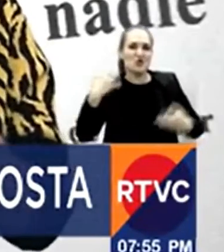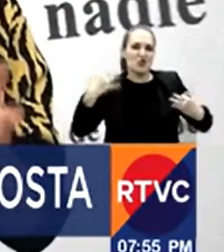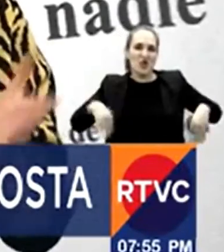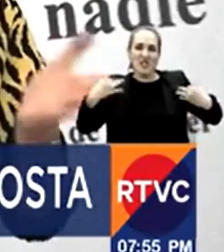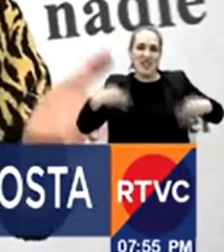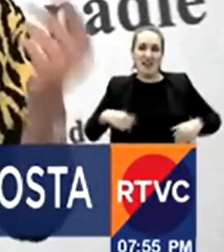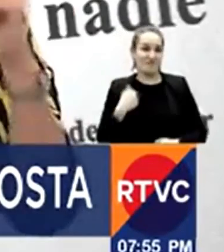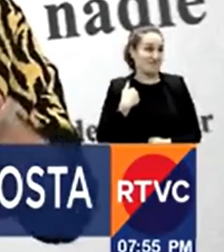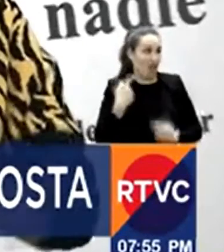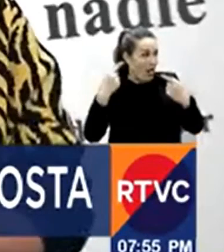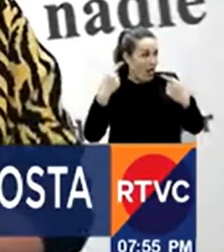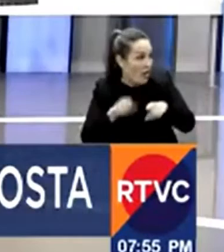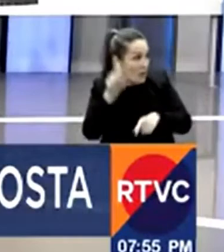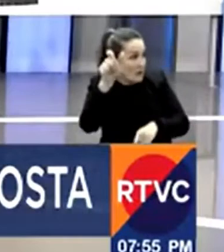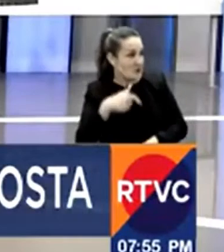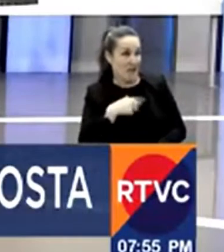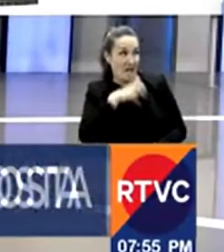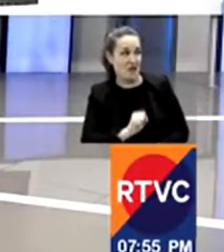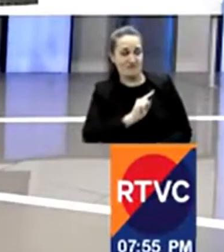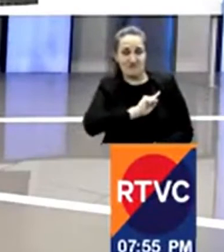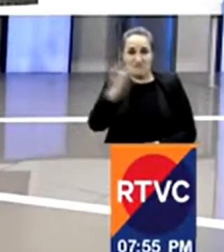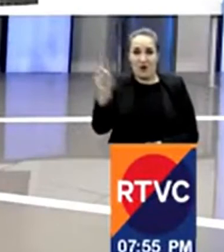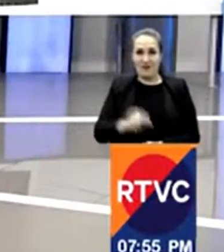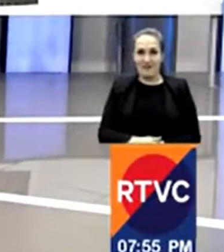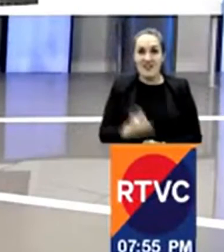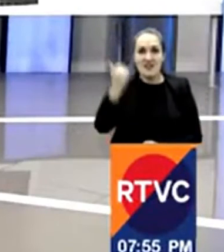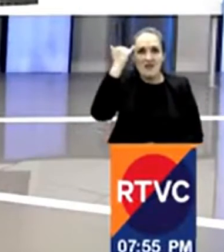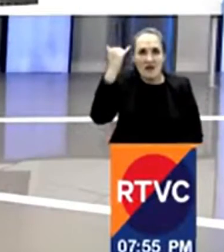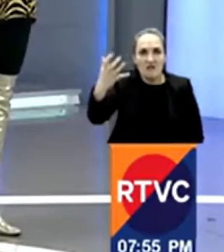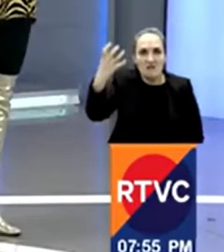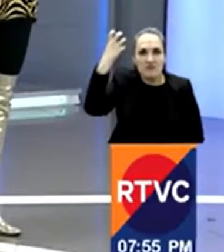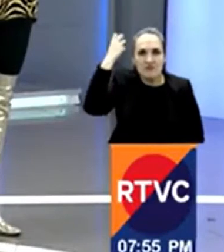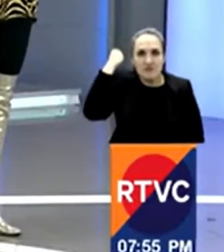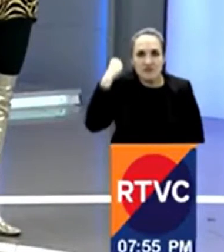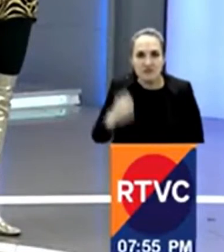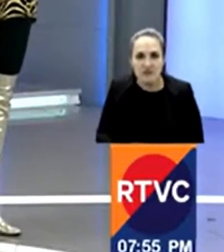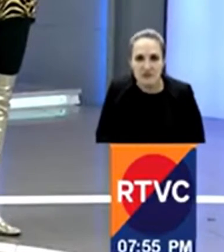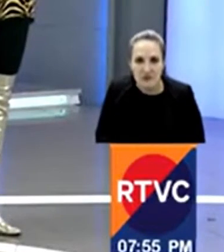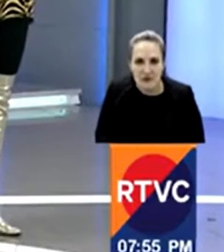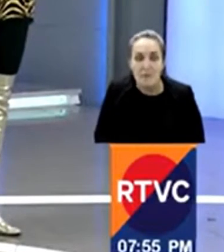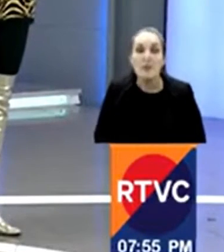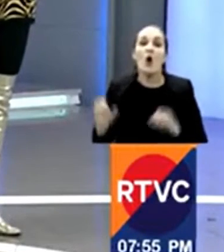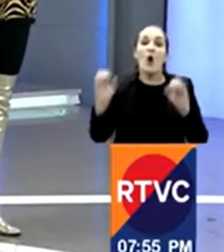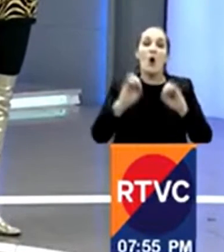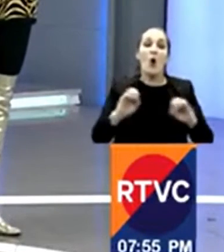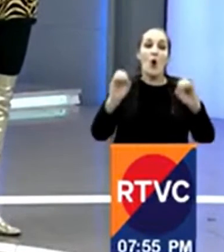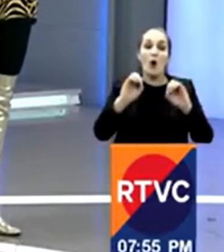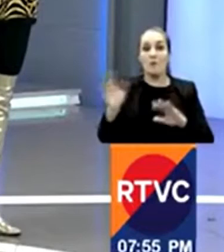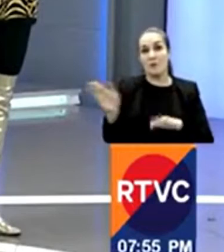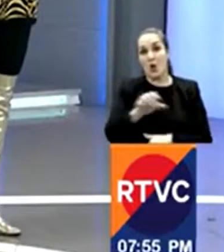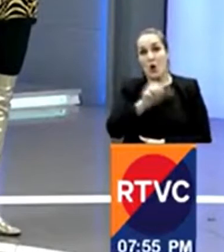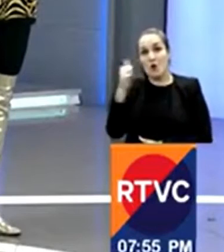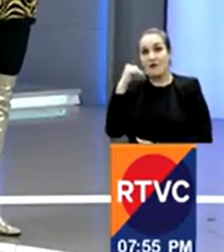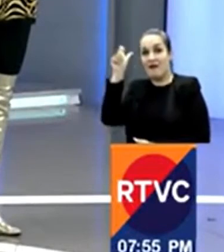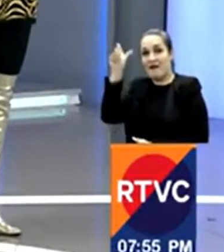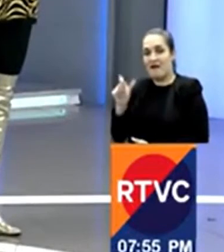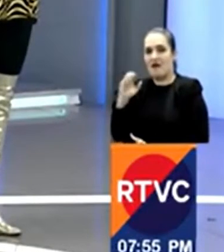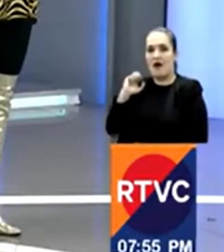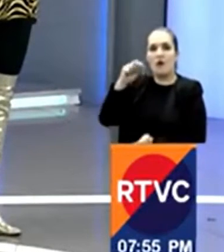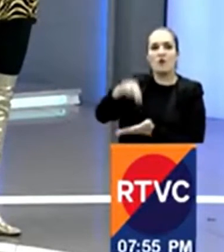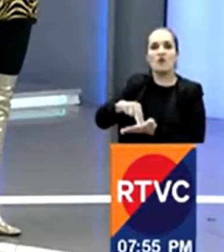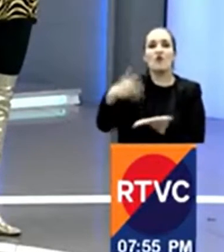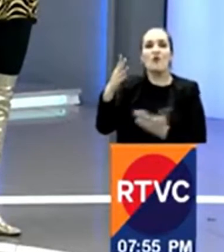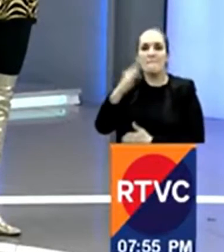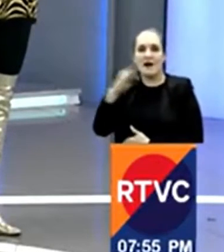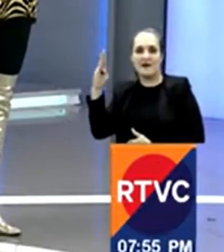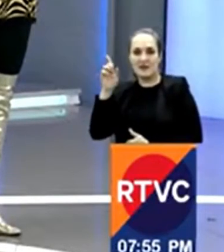amores antes que ser la esposa de ese viejo. ¿Qué pensar si el marido se va de la casa? Amira de la Rosa, escritora barranquillera que nació en 1903,